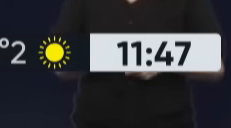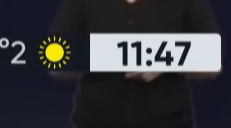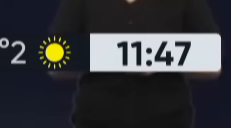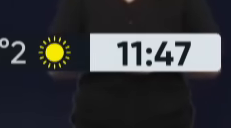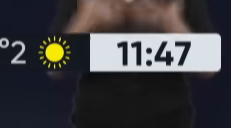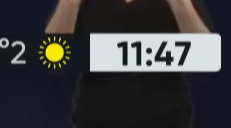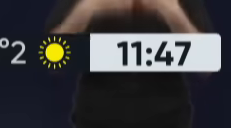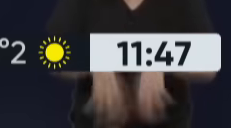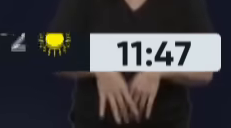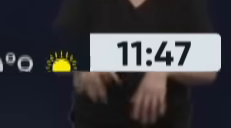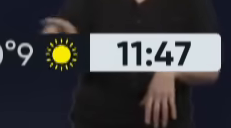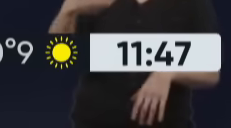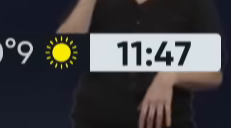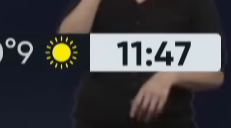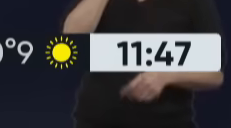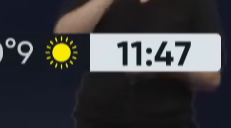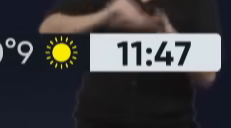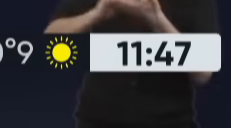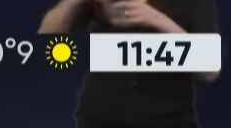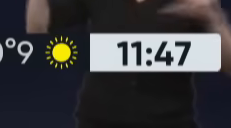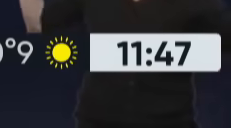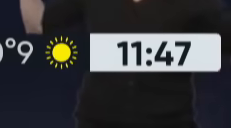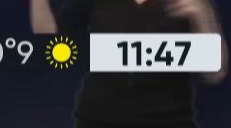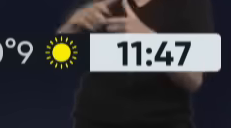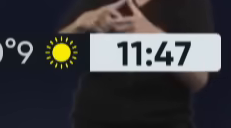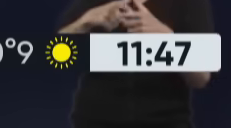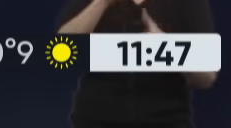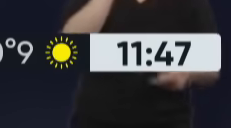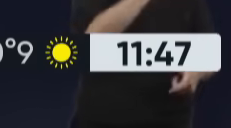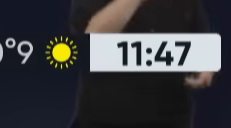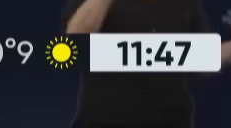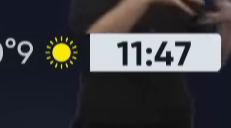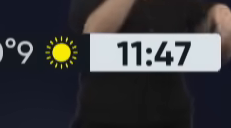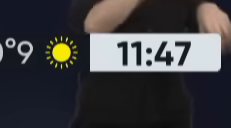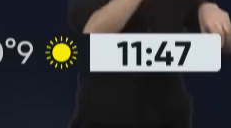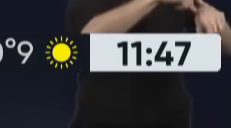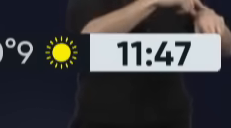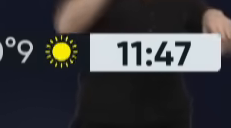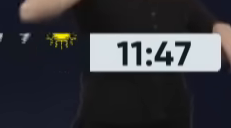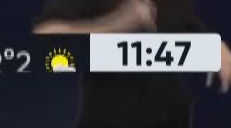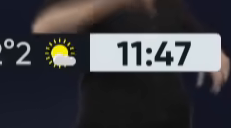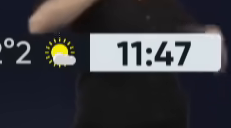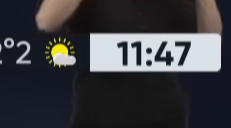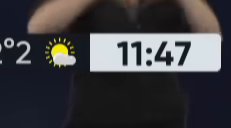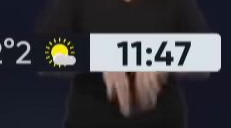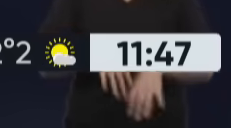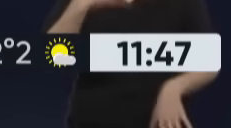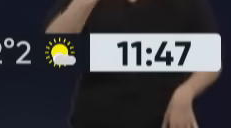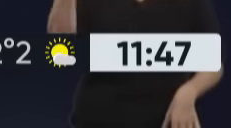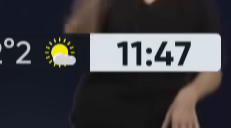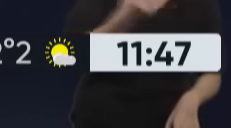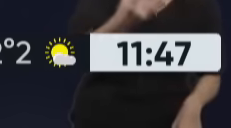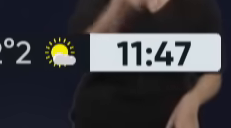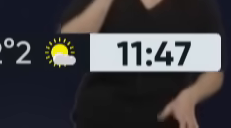que podrías duplicar los sueldos de los médicos si mantuvieses la misma proporción. Así que los recursos están, no se desfinanció el Garrahan, eso es